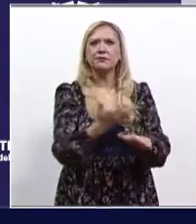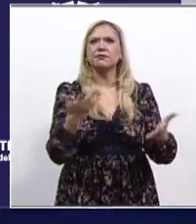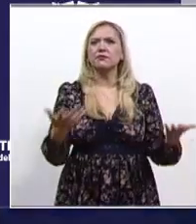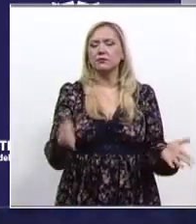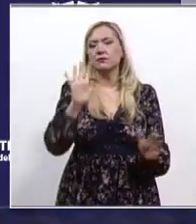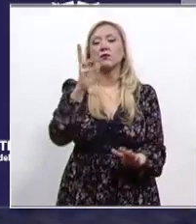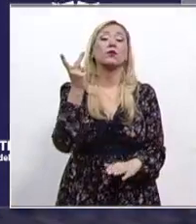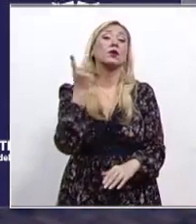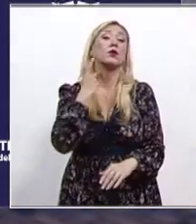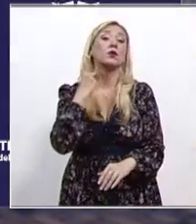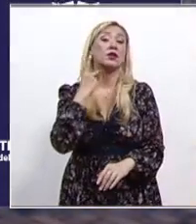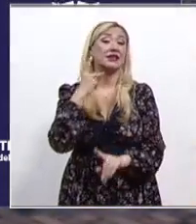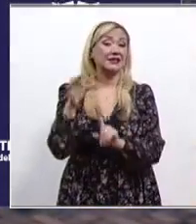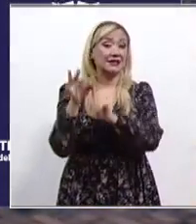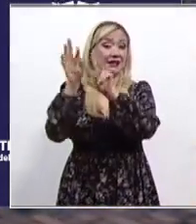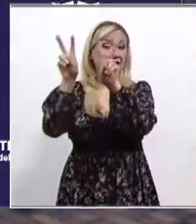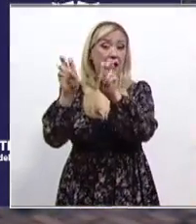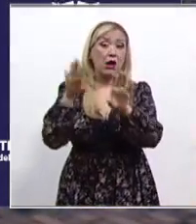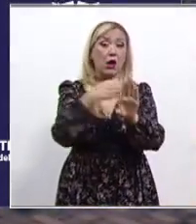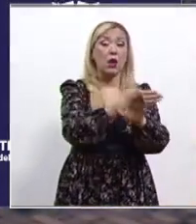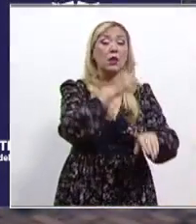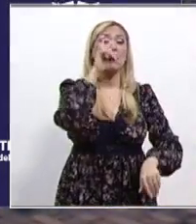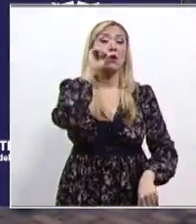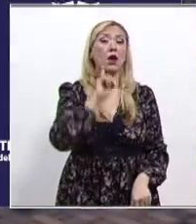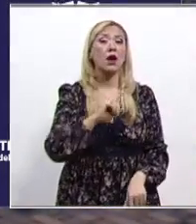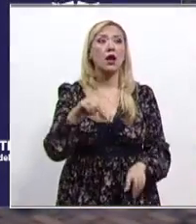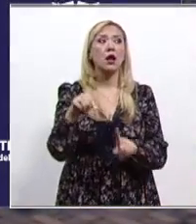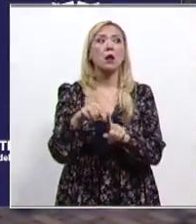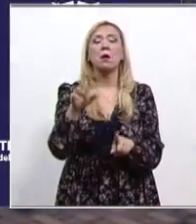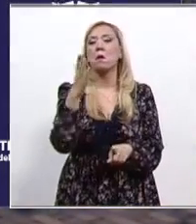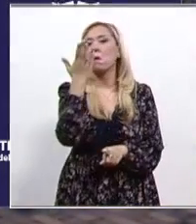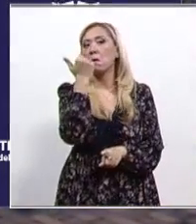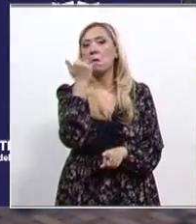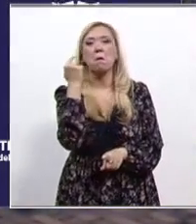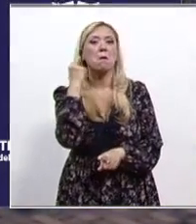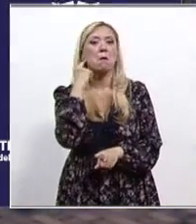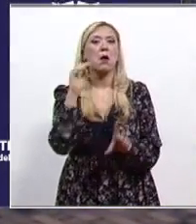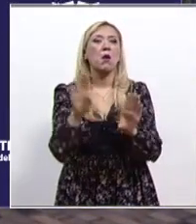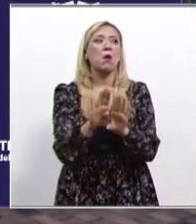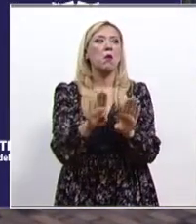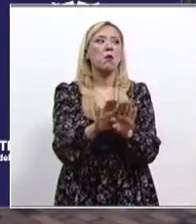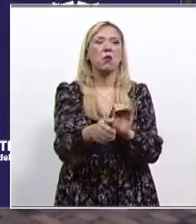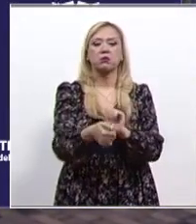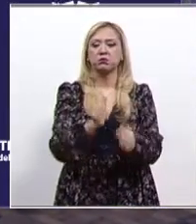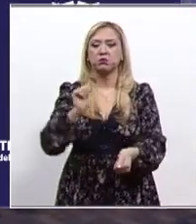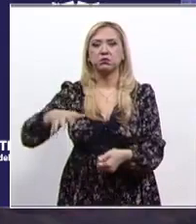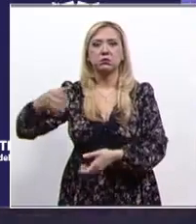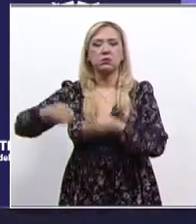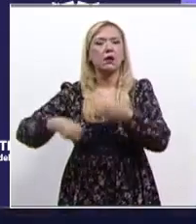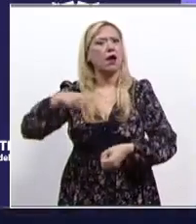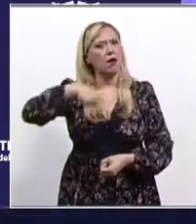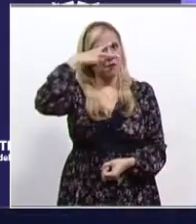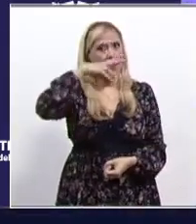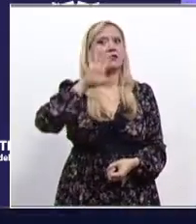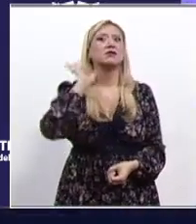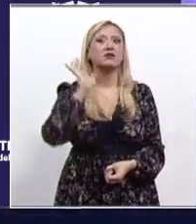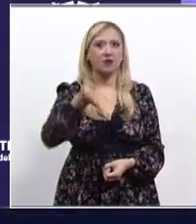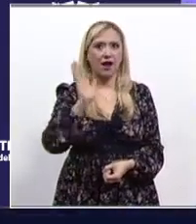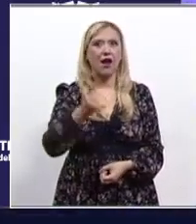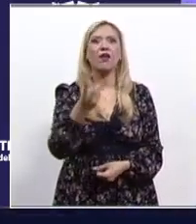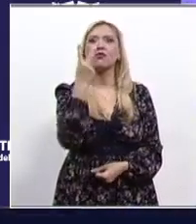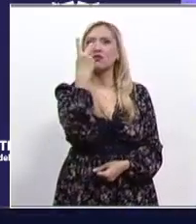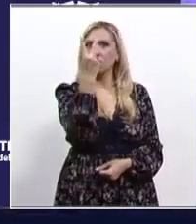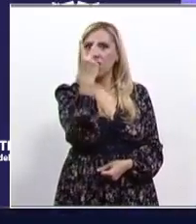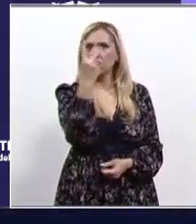violencia política en razón de género no está prevista como causal de nulidad, en el país ya hay 2 casos en los que se han anulado comicios por